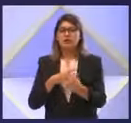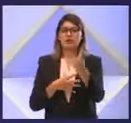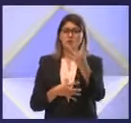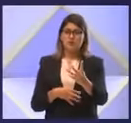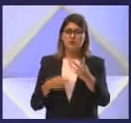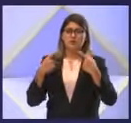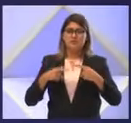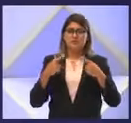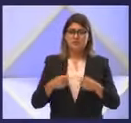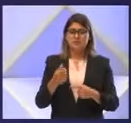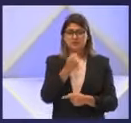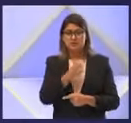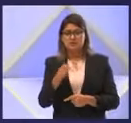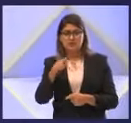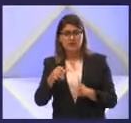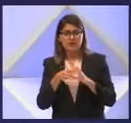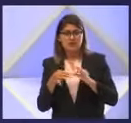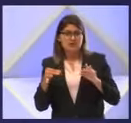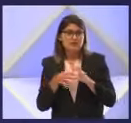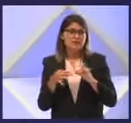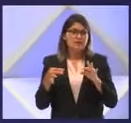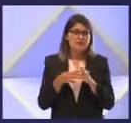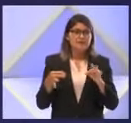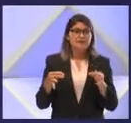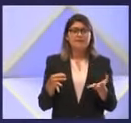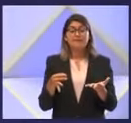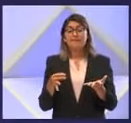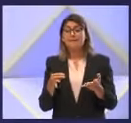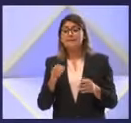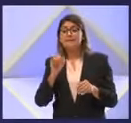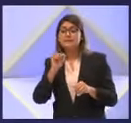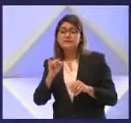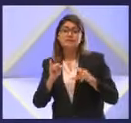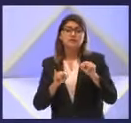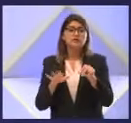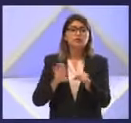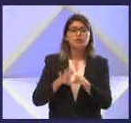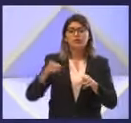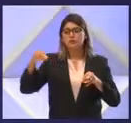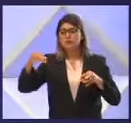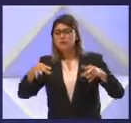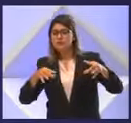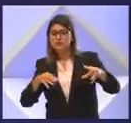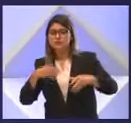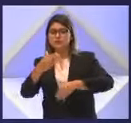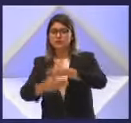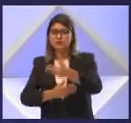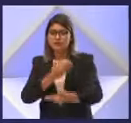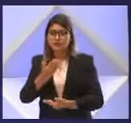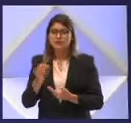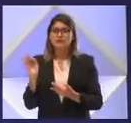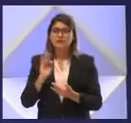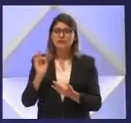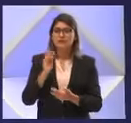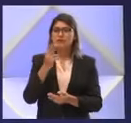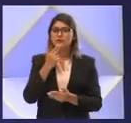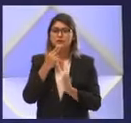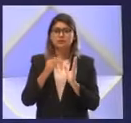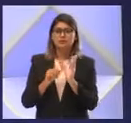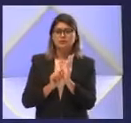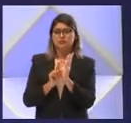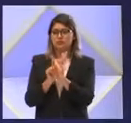más espectro de banda ancha para barcos aviones y trenes si se va a armonizar la banda de telemetría